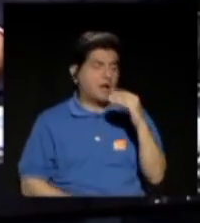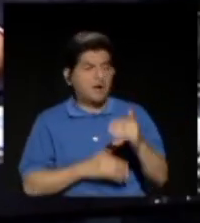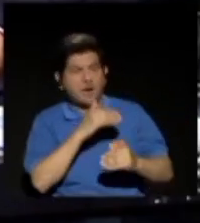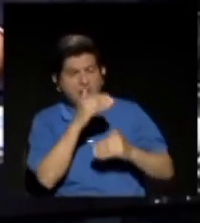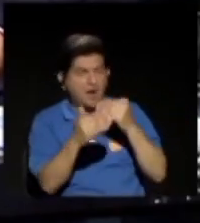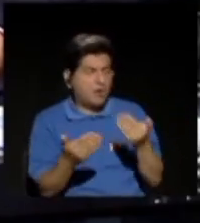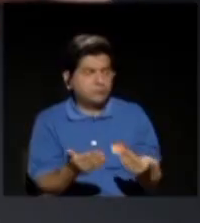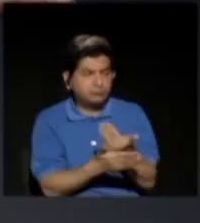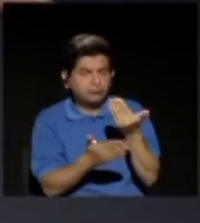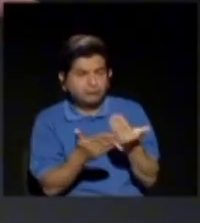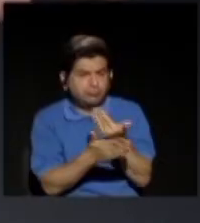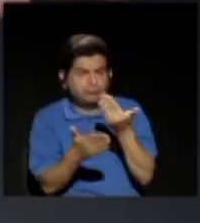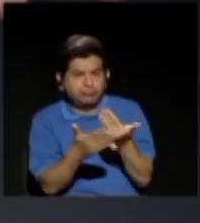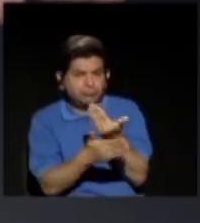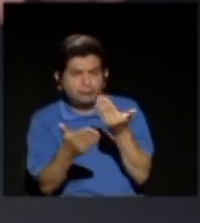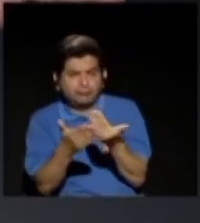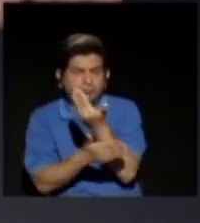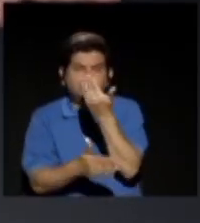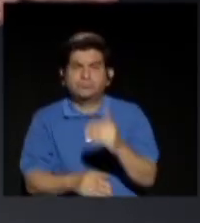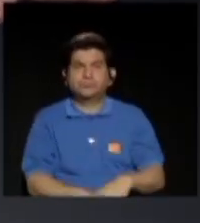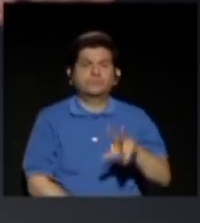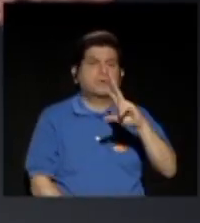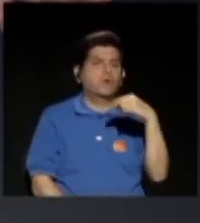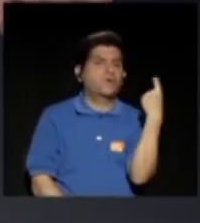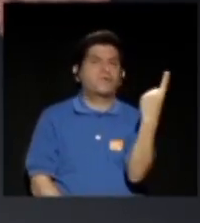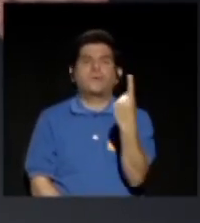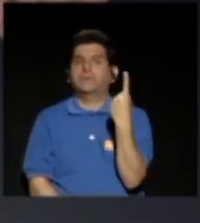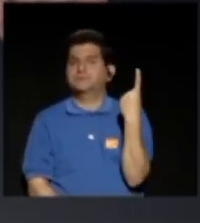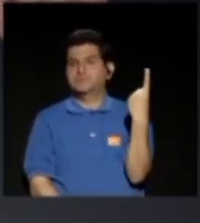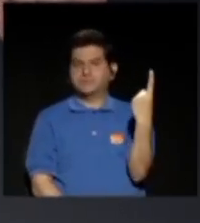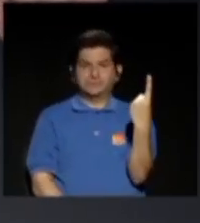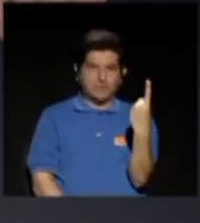de modernización, no solo